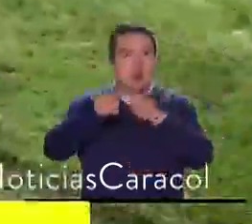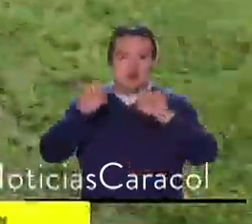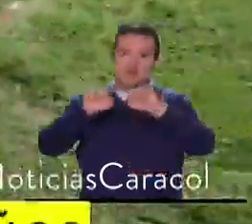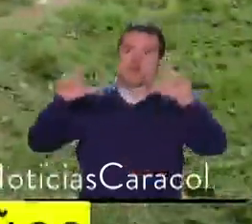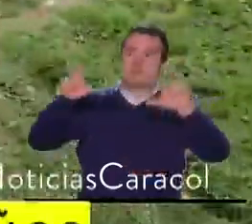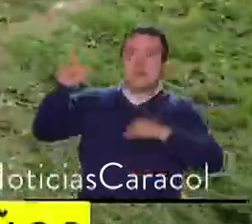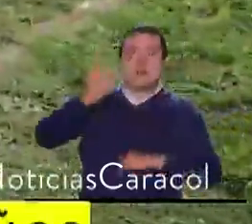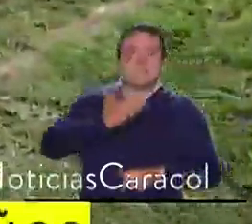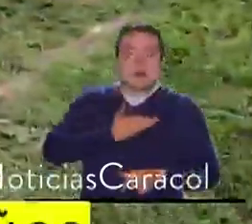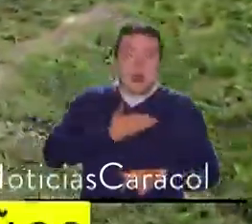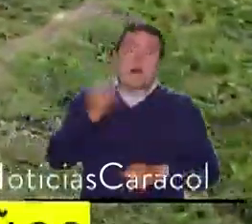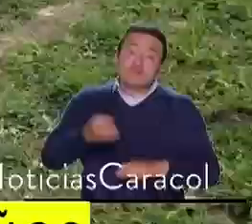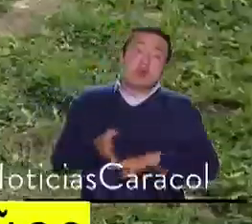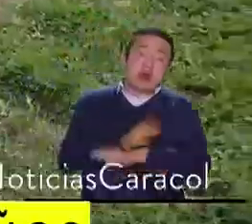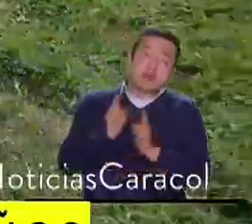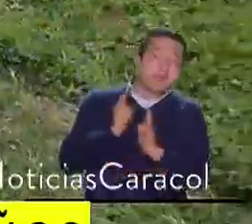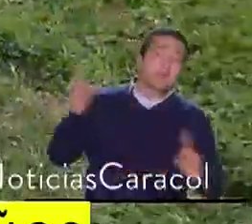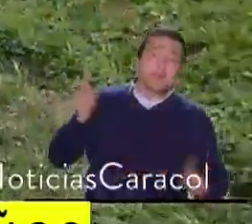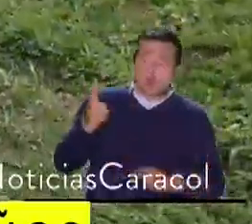¿Quién pueda